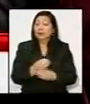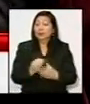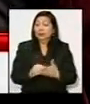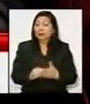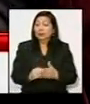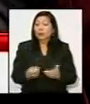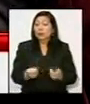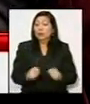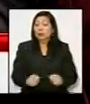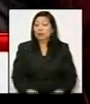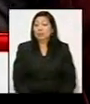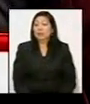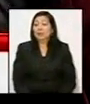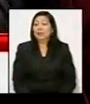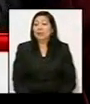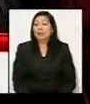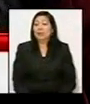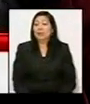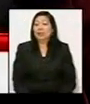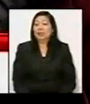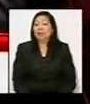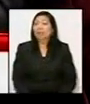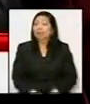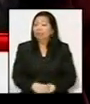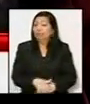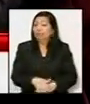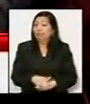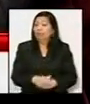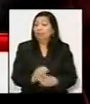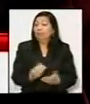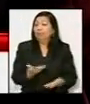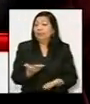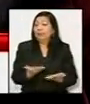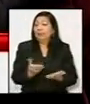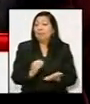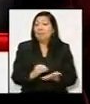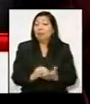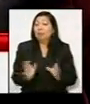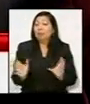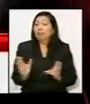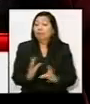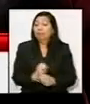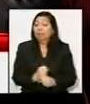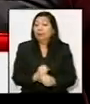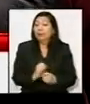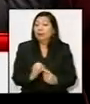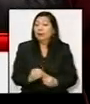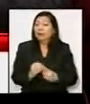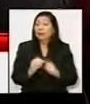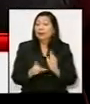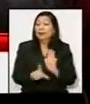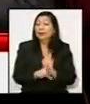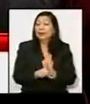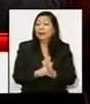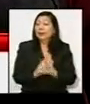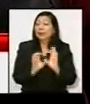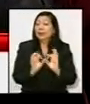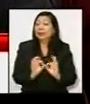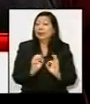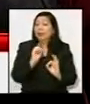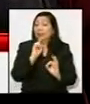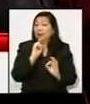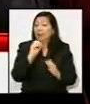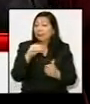o de suspensión tratar los delitos son los hechos son más concretos y el principio de la legalidad siempre va a